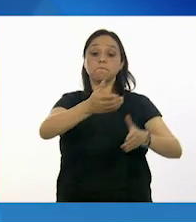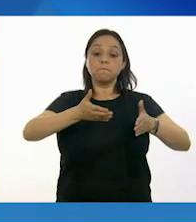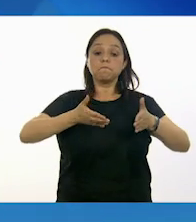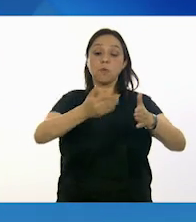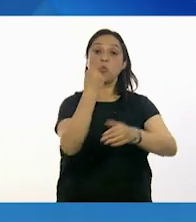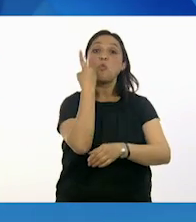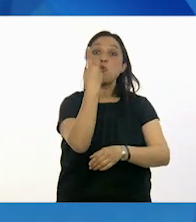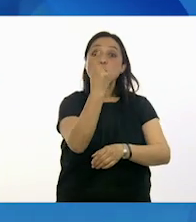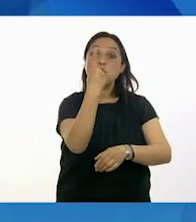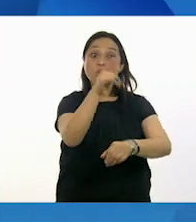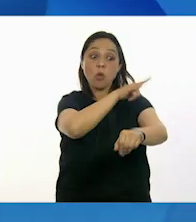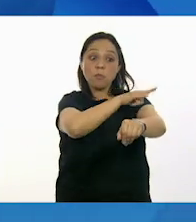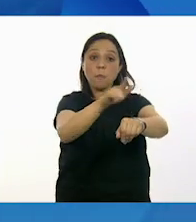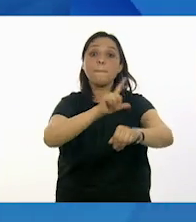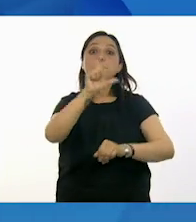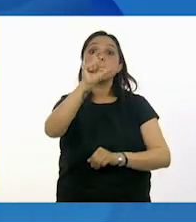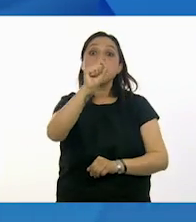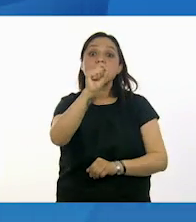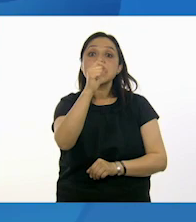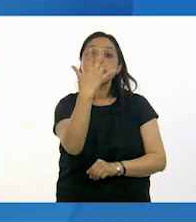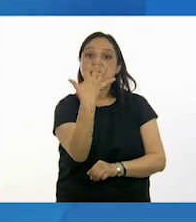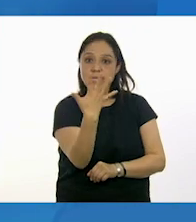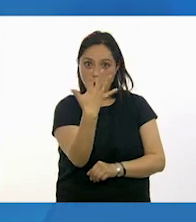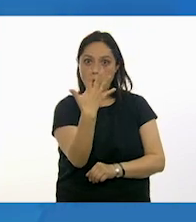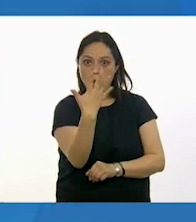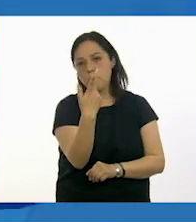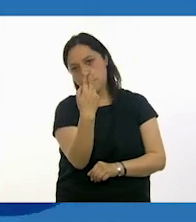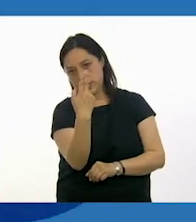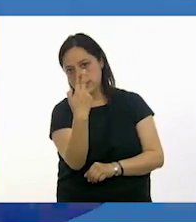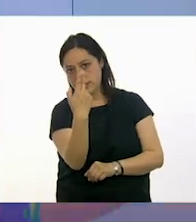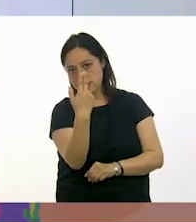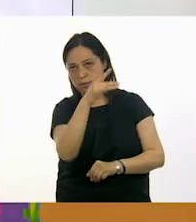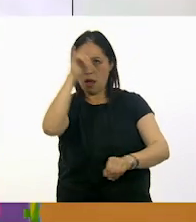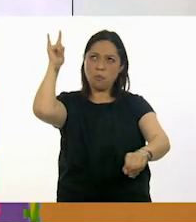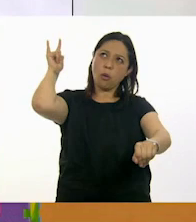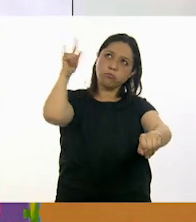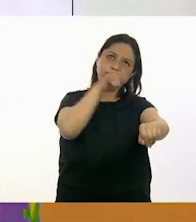aterrizaron 25 aviones. 25 aviones.